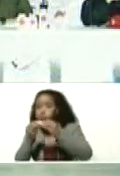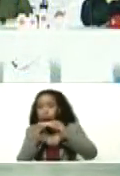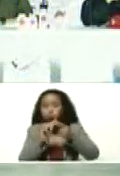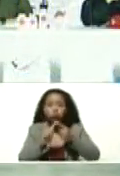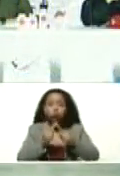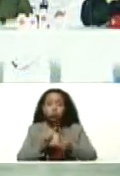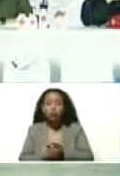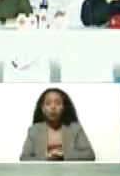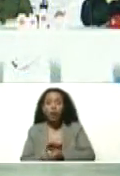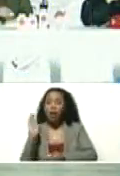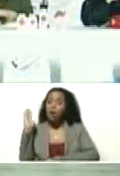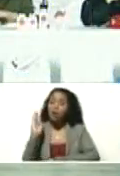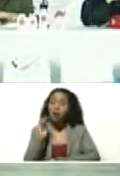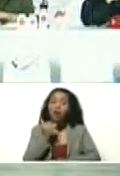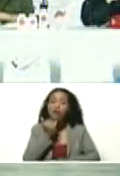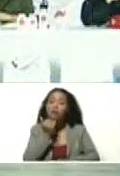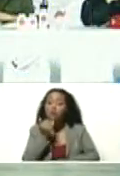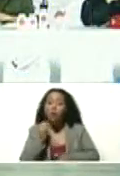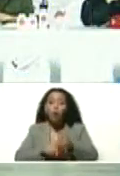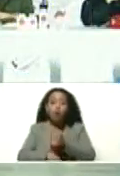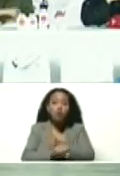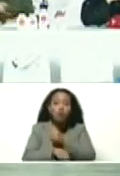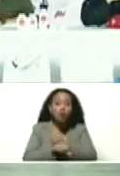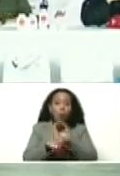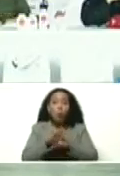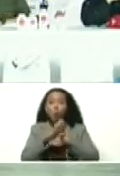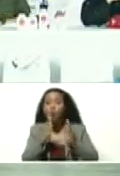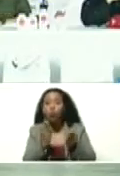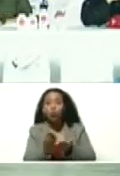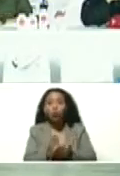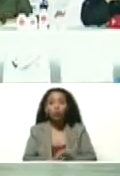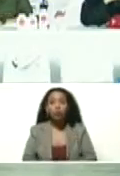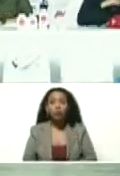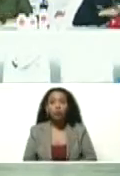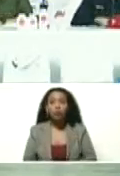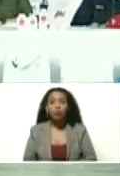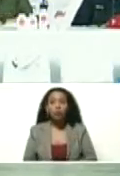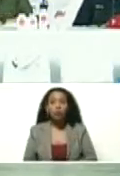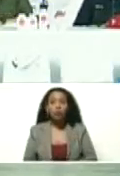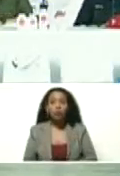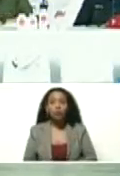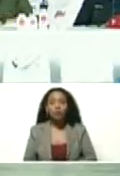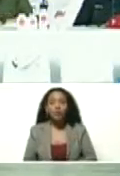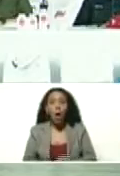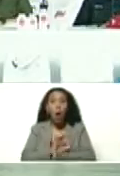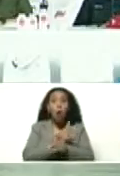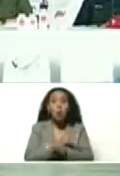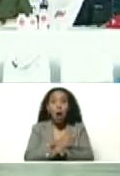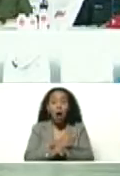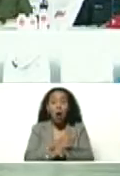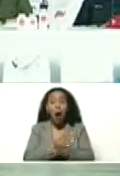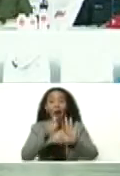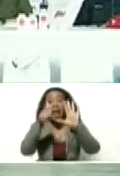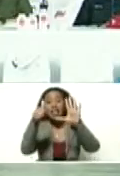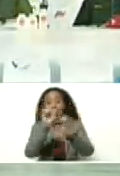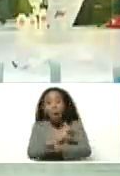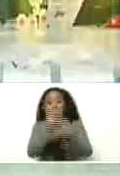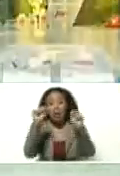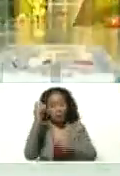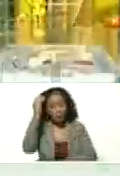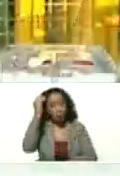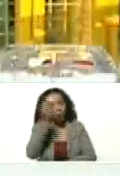Viene el Mundial de Fútbol. Los juegos van a ser a las 6 de la mañana, imagínate